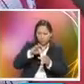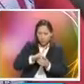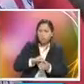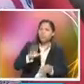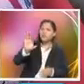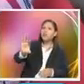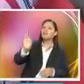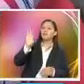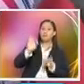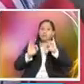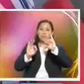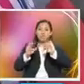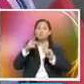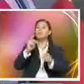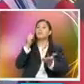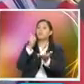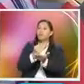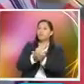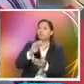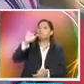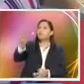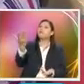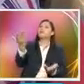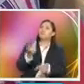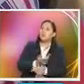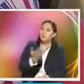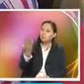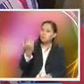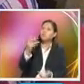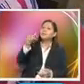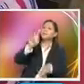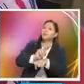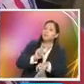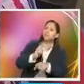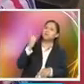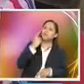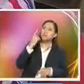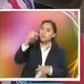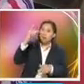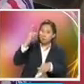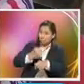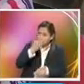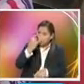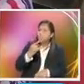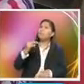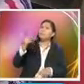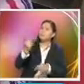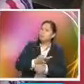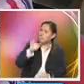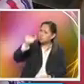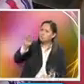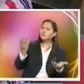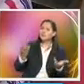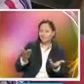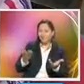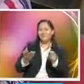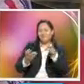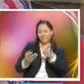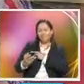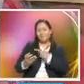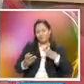sí, pero también exigir cuentas, darle seguimiento a los políticos y cuando no cumplan, pasarles factura. Entonces creo que eso